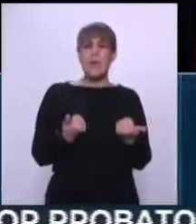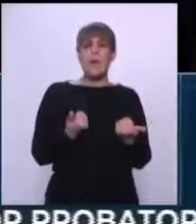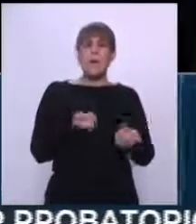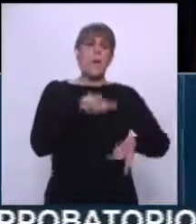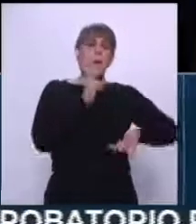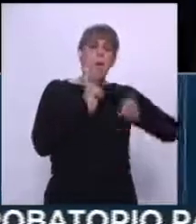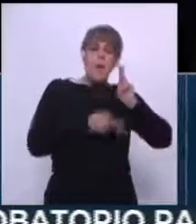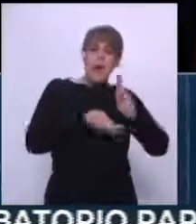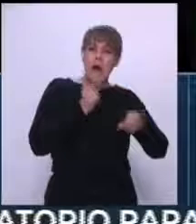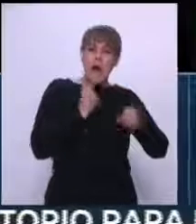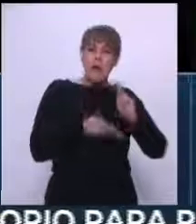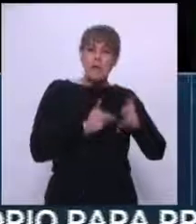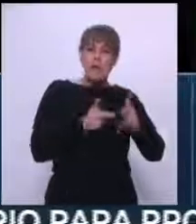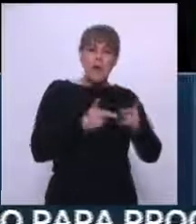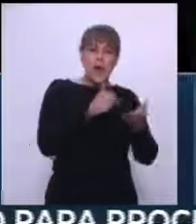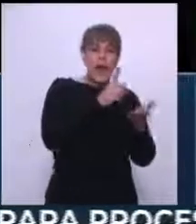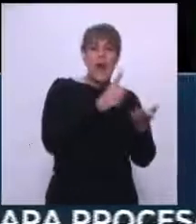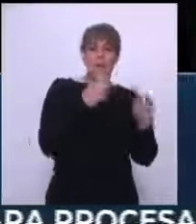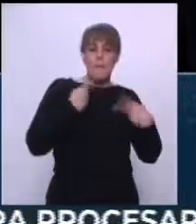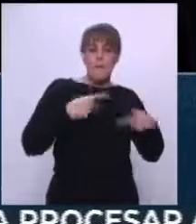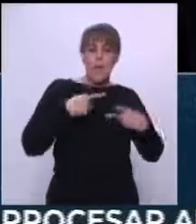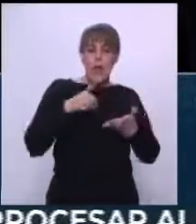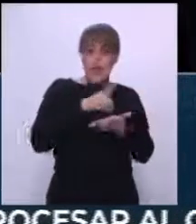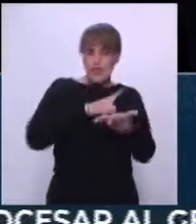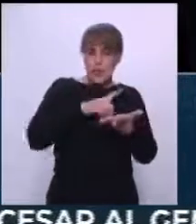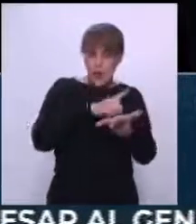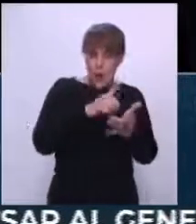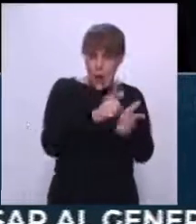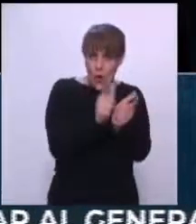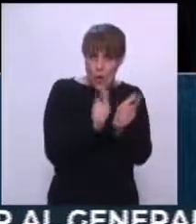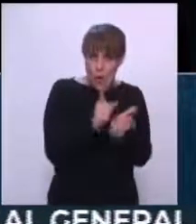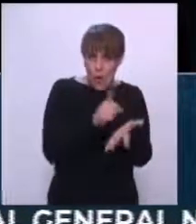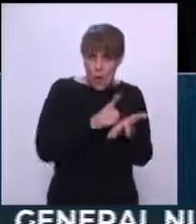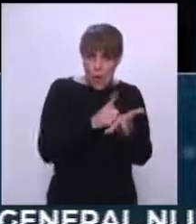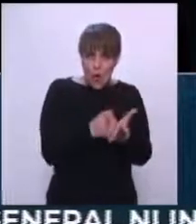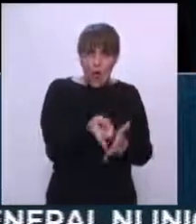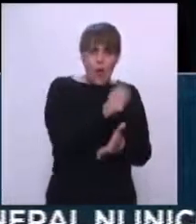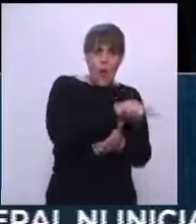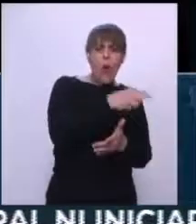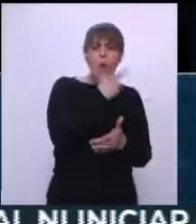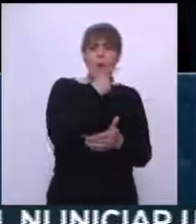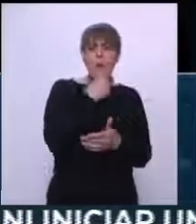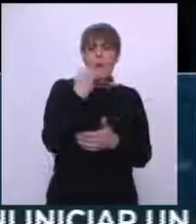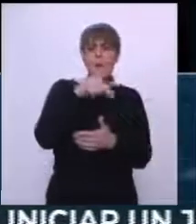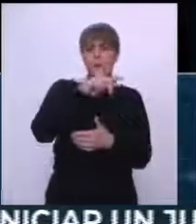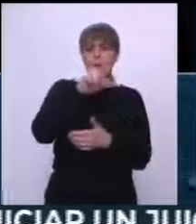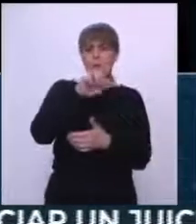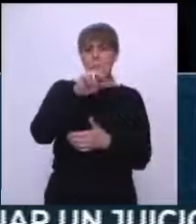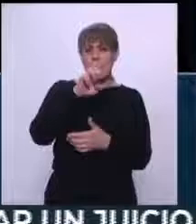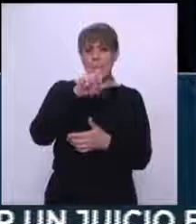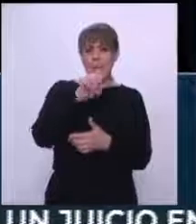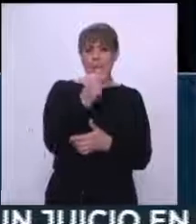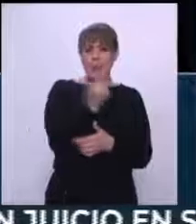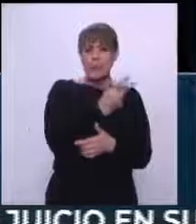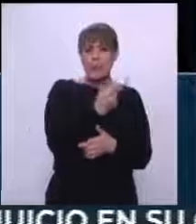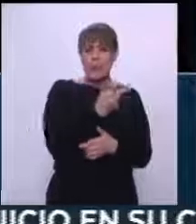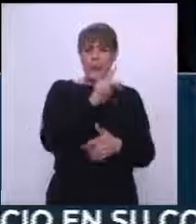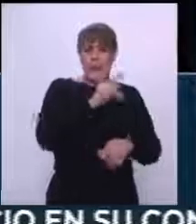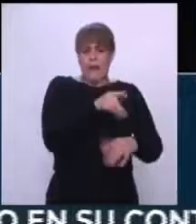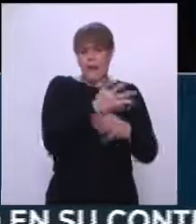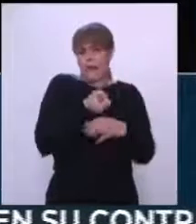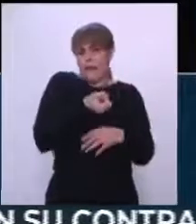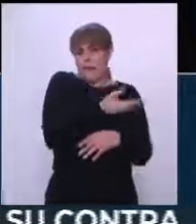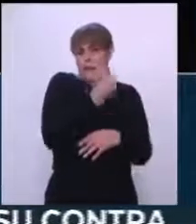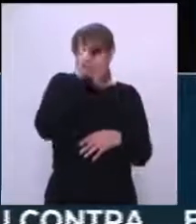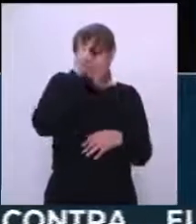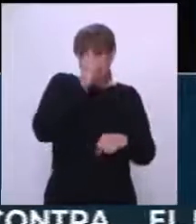conversaciones entre narcotraficantes y un tal Cepeda, un padrino, realmente no sabemos cómo esas pruebas supuestamente... Que asumen